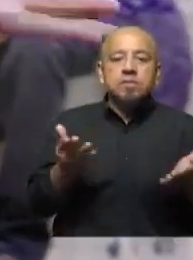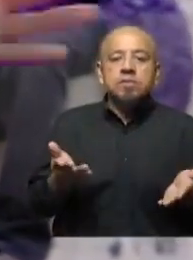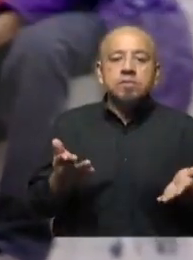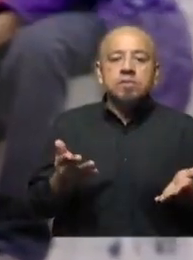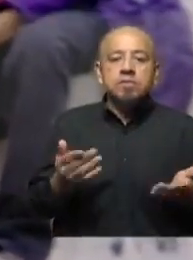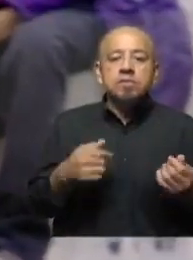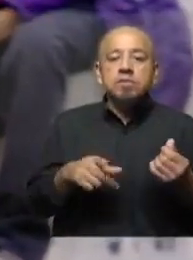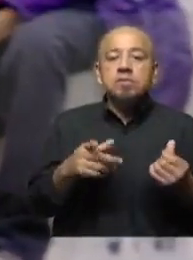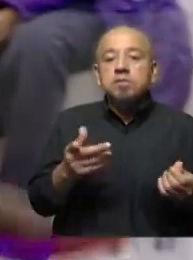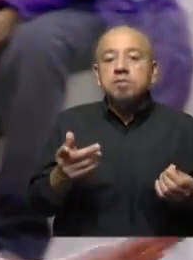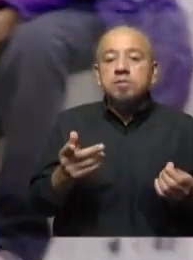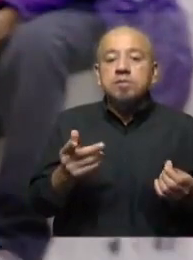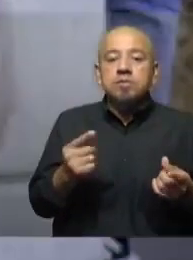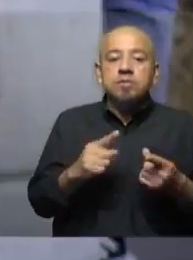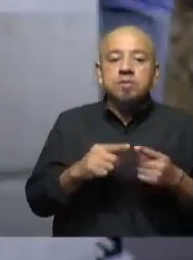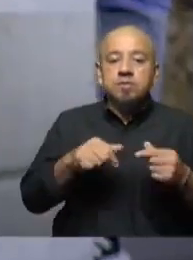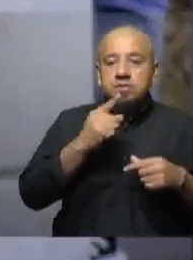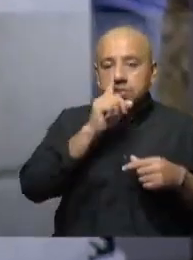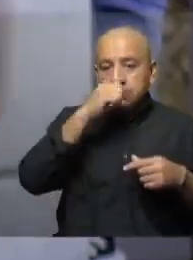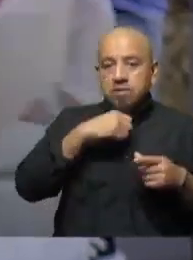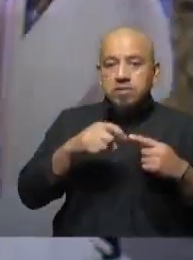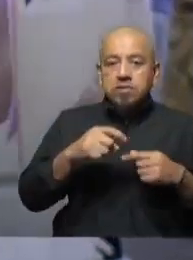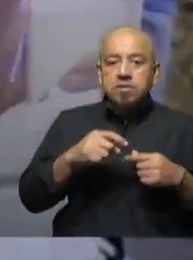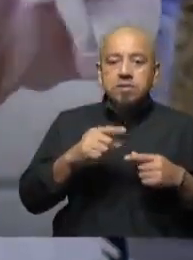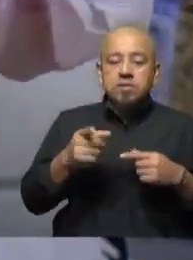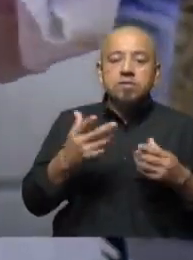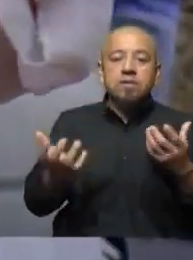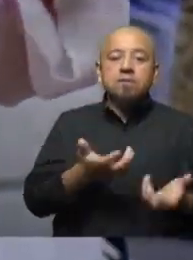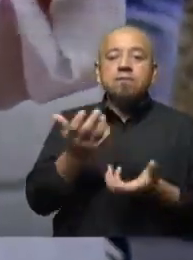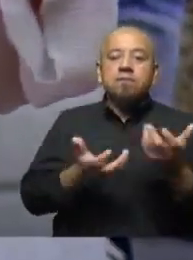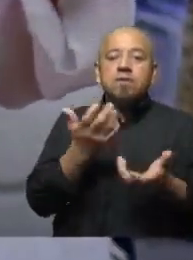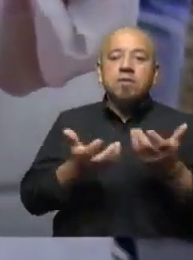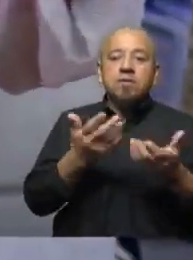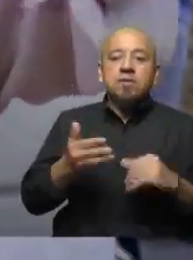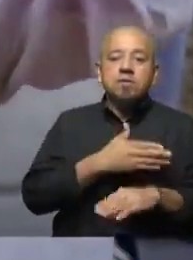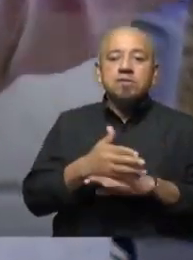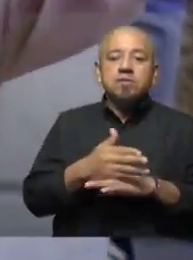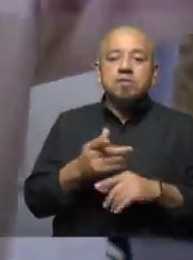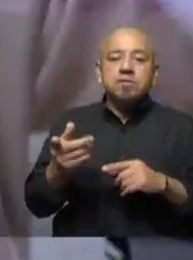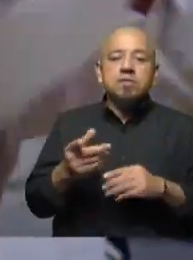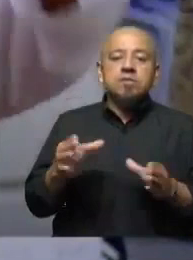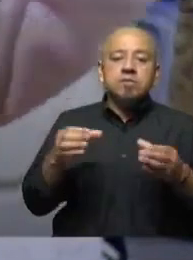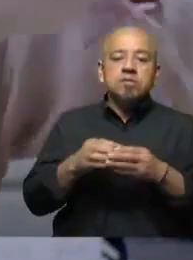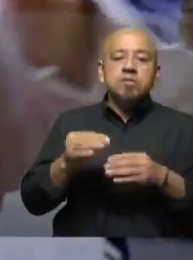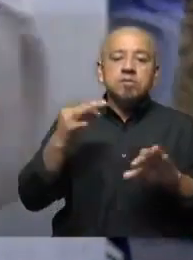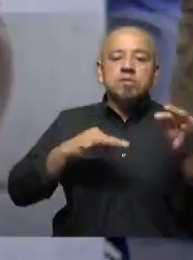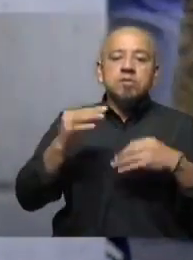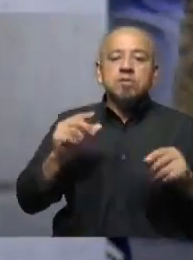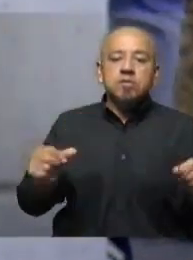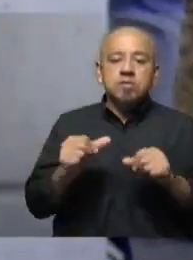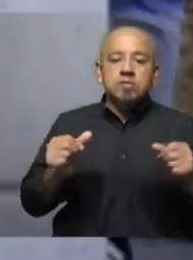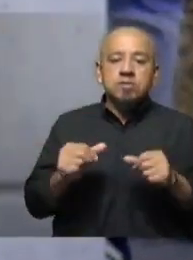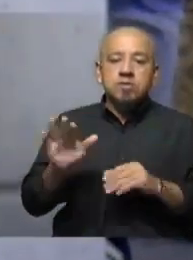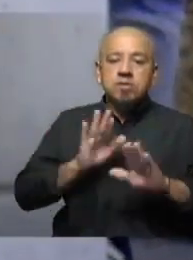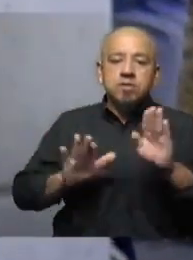Odeon, la gente, ¿verdad?, piensa que es en otro, es acá, lado. No, no, es acá, el Odeon, que se incendió y que después el grupo de teatro de Morondanga lo hizo.